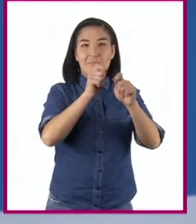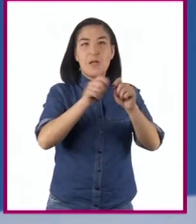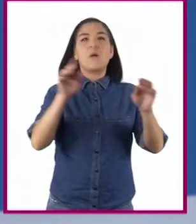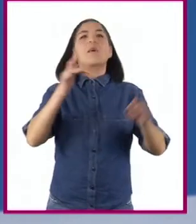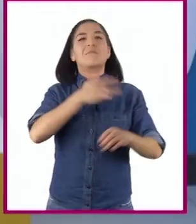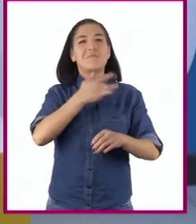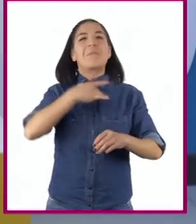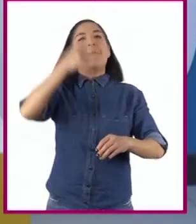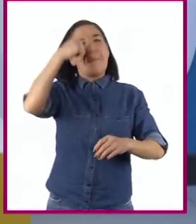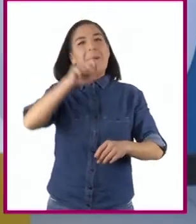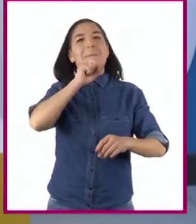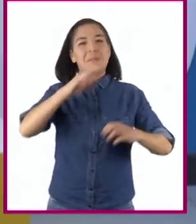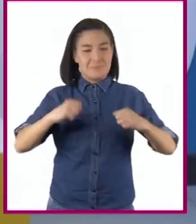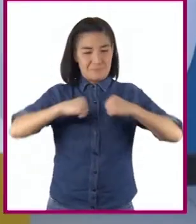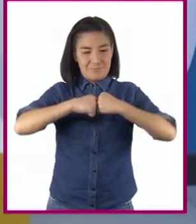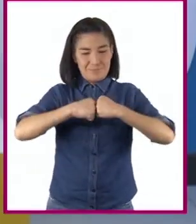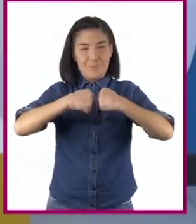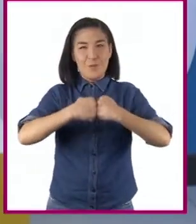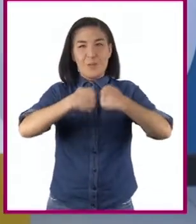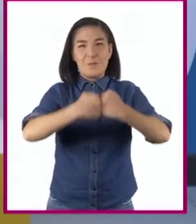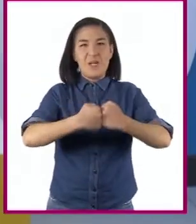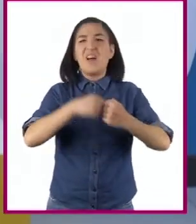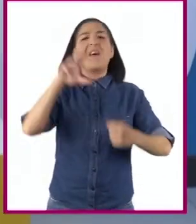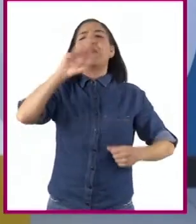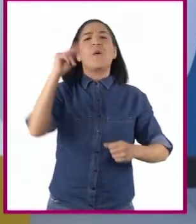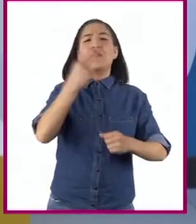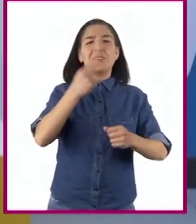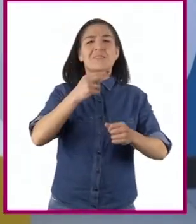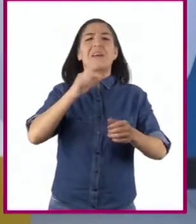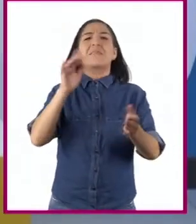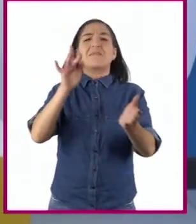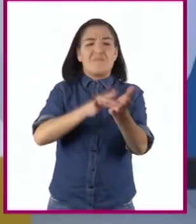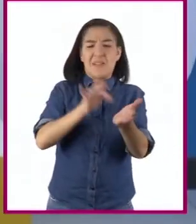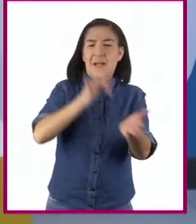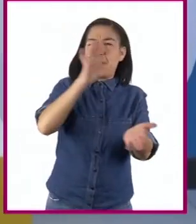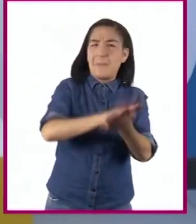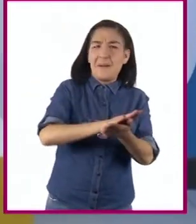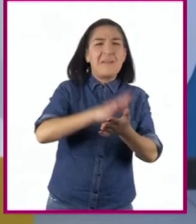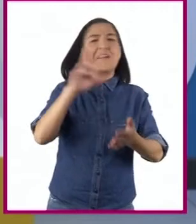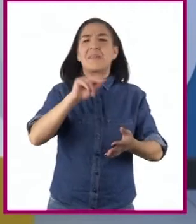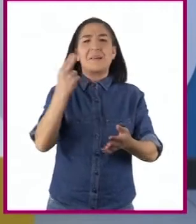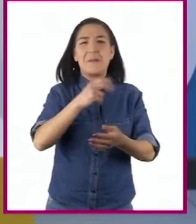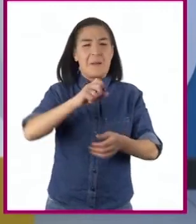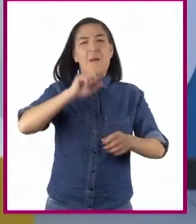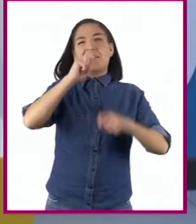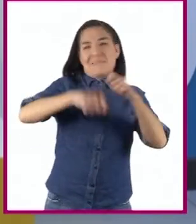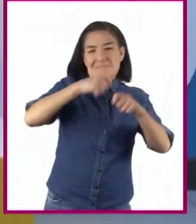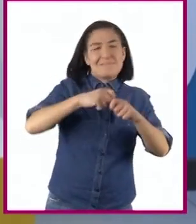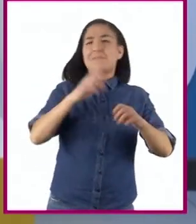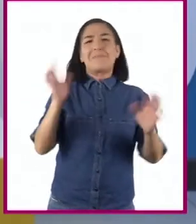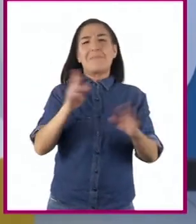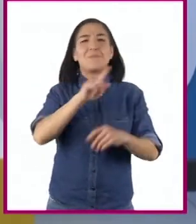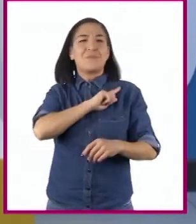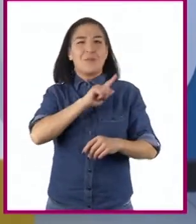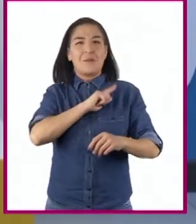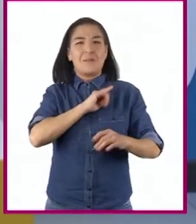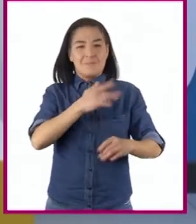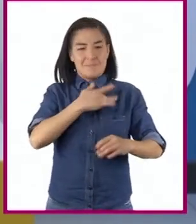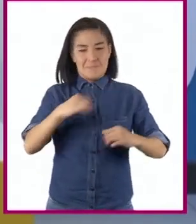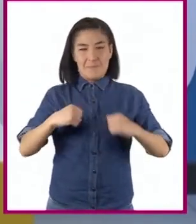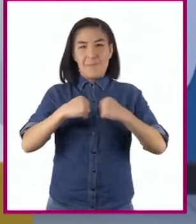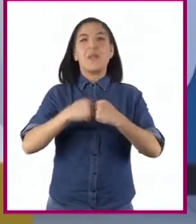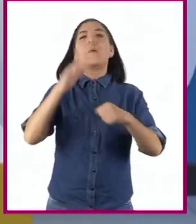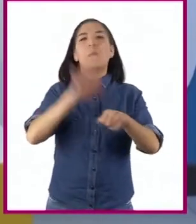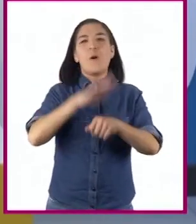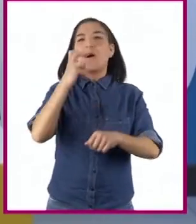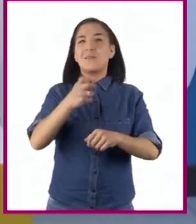permanezcan juntos sin la necesidad del pegamento o de amarrarlos. Es por eso que los clavos no se